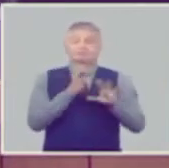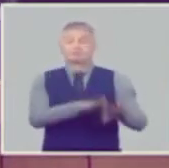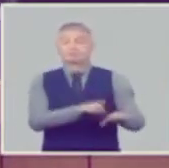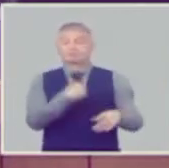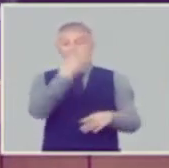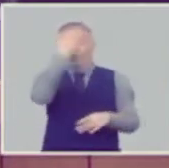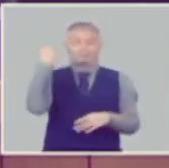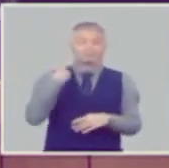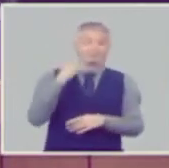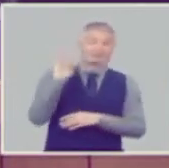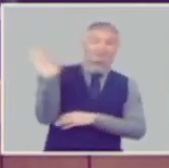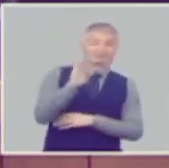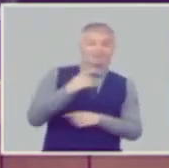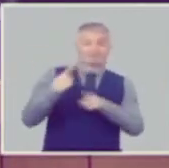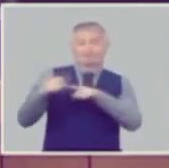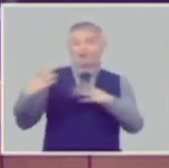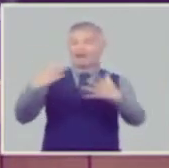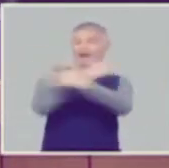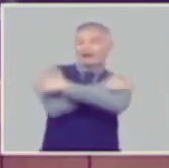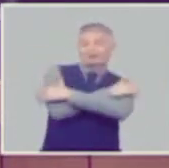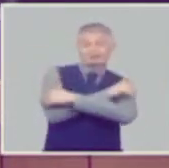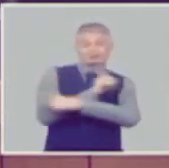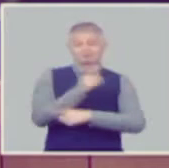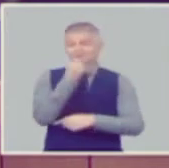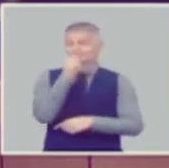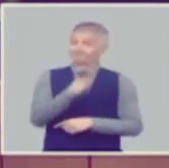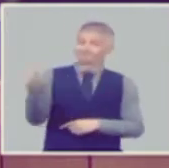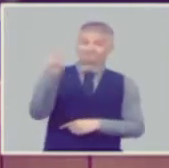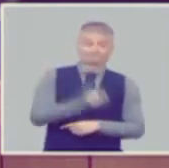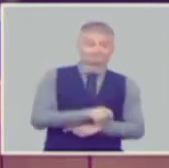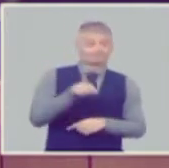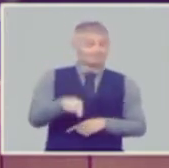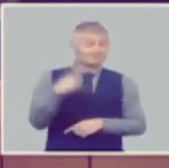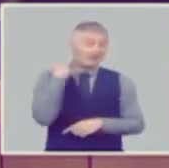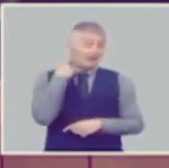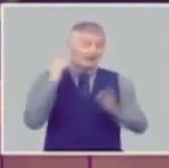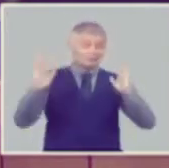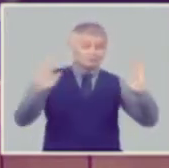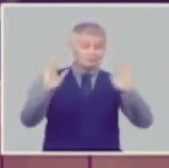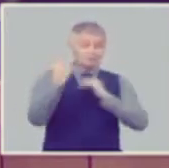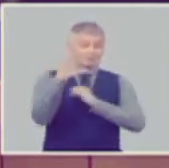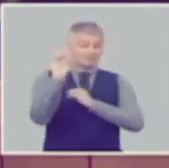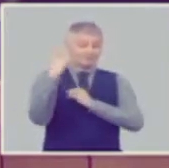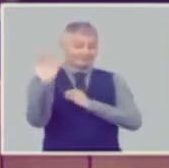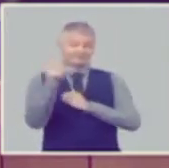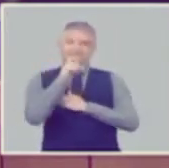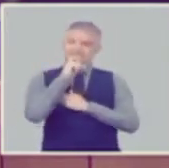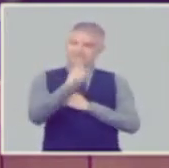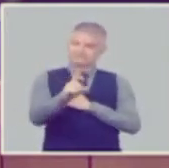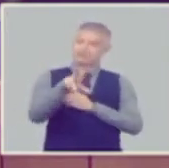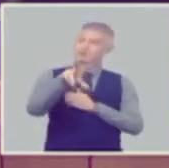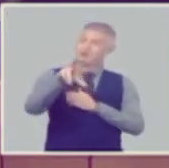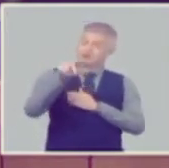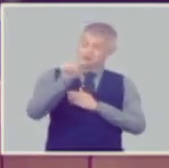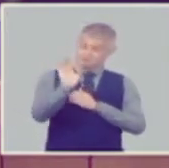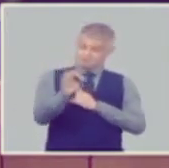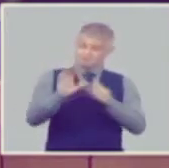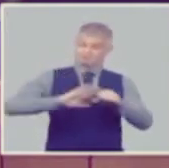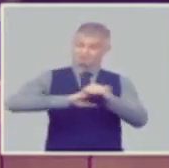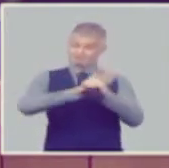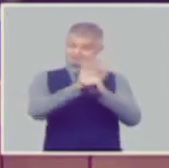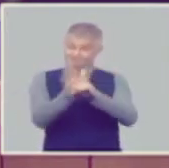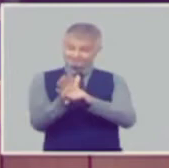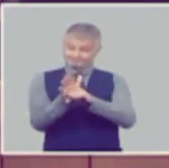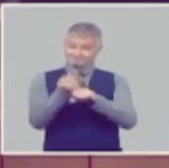los cubanos aceptamos los más duros retos en el 2020. El nuevo coronavirus es un gigantesco